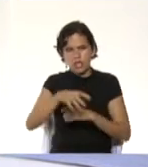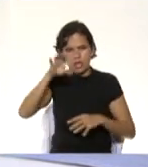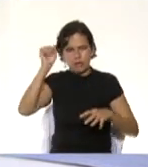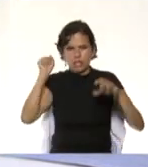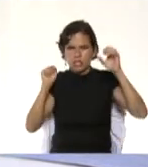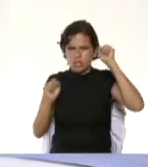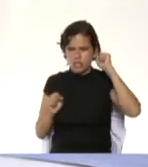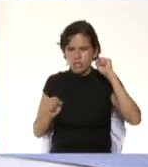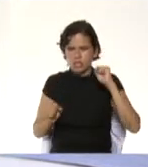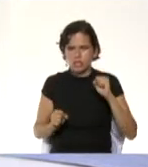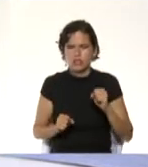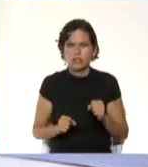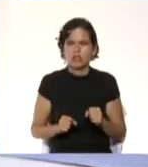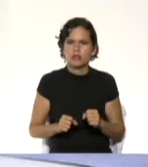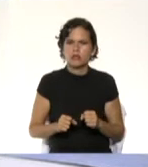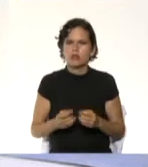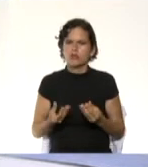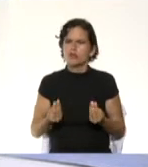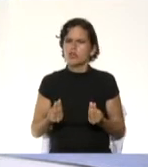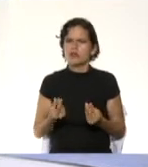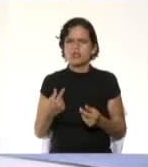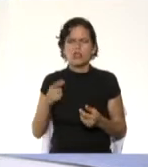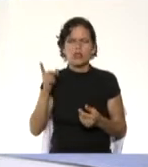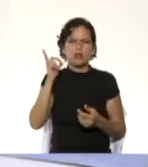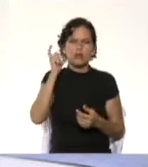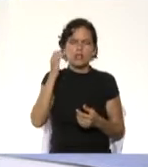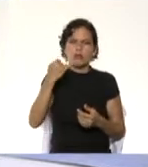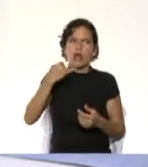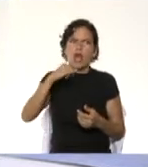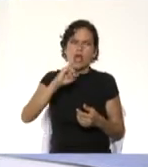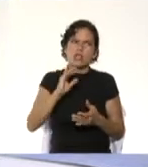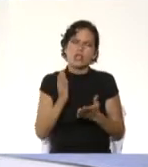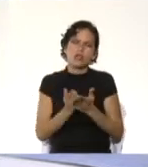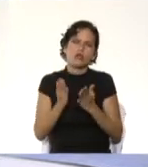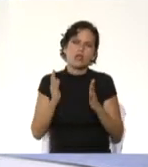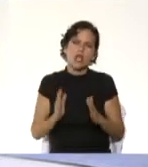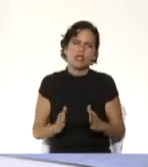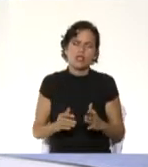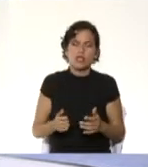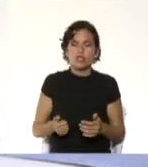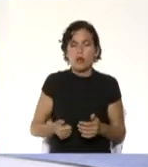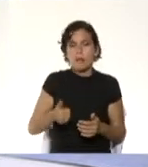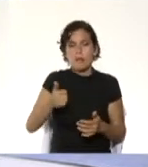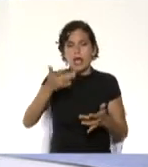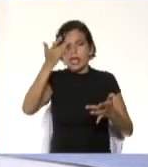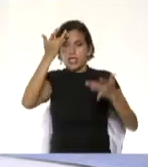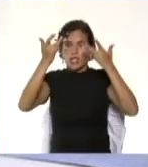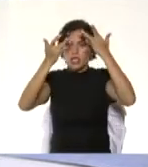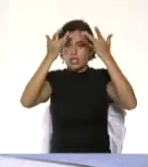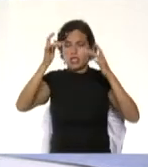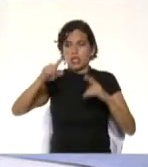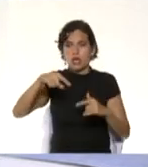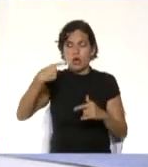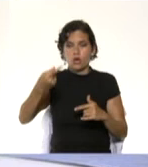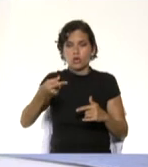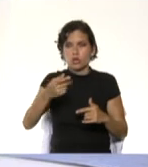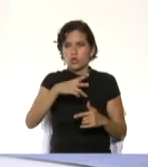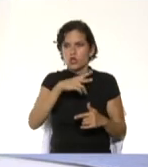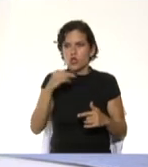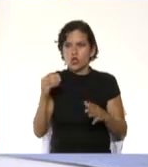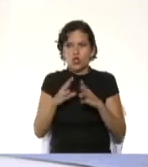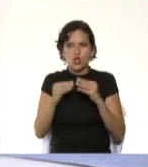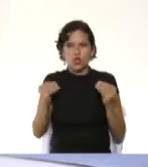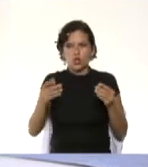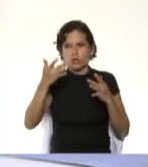por allí, hay estudiantes que son más inteligentes que otros. Pues no, todos somos inteligentes y todos tenemos